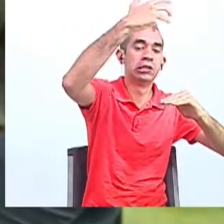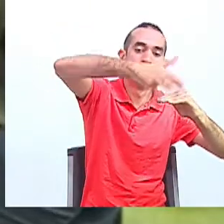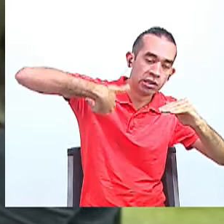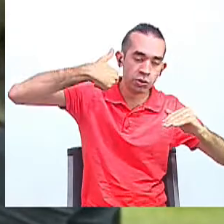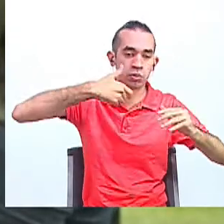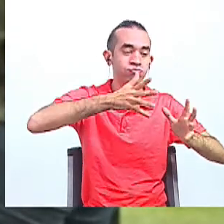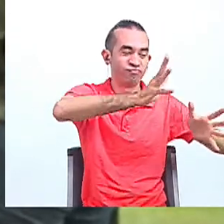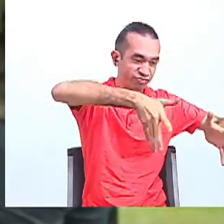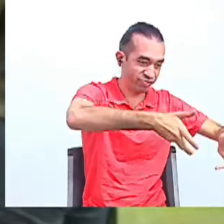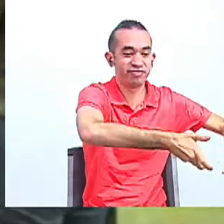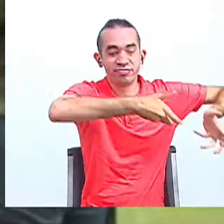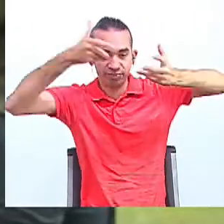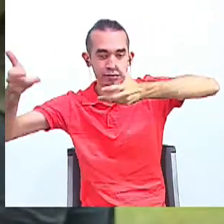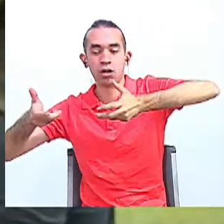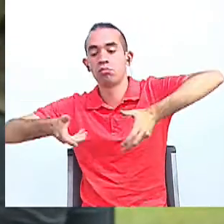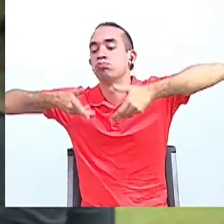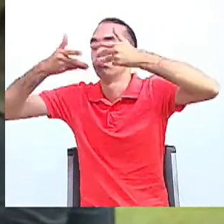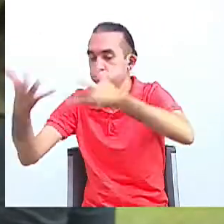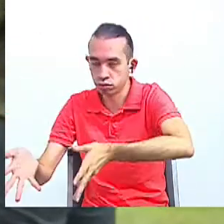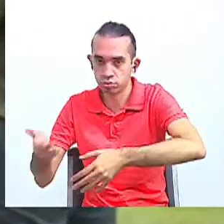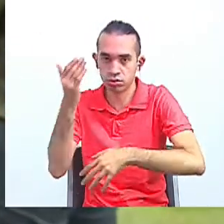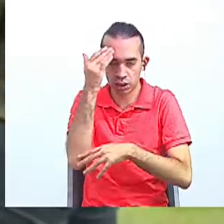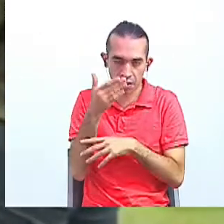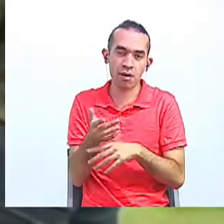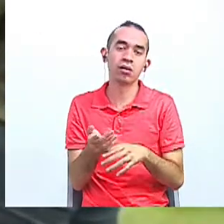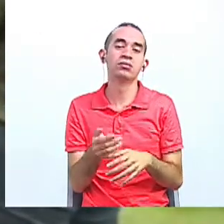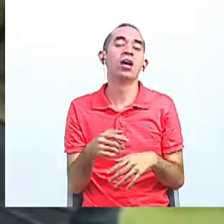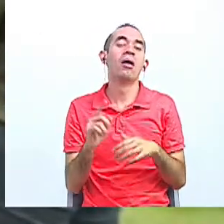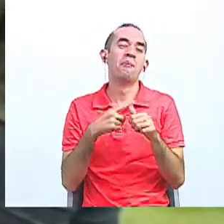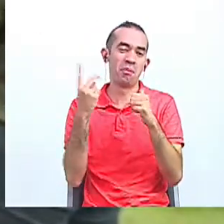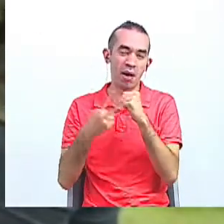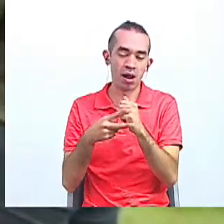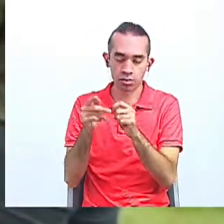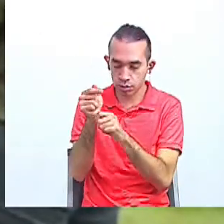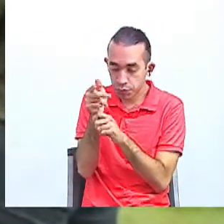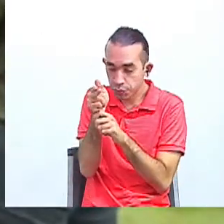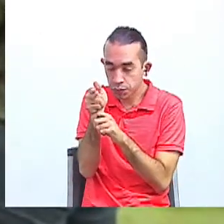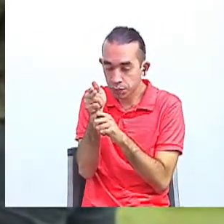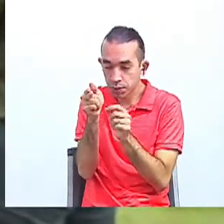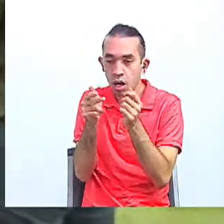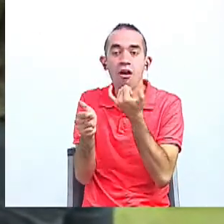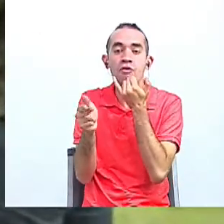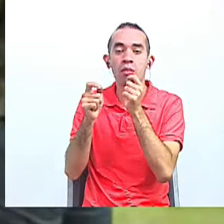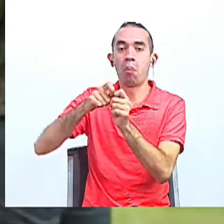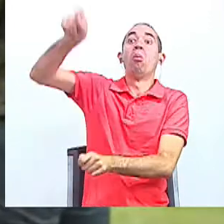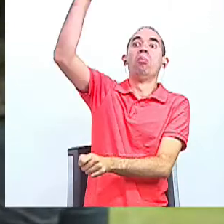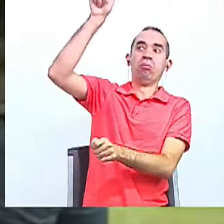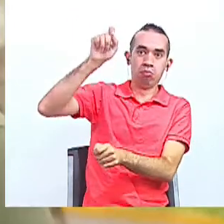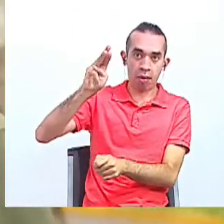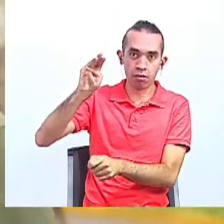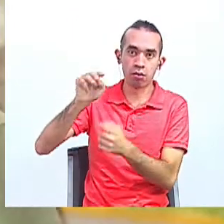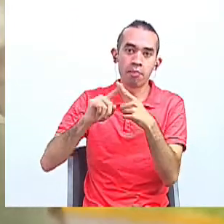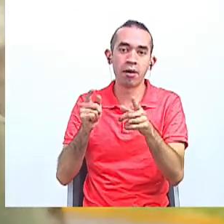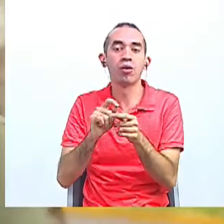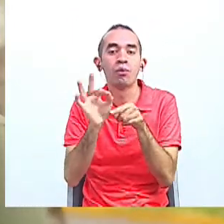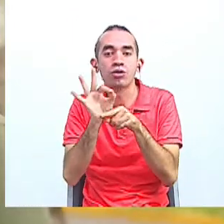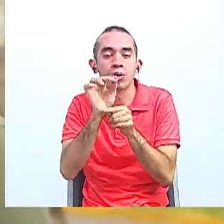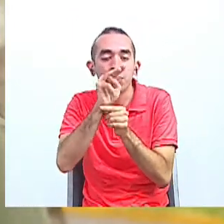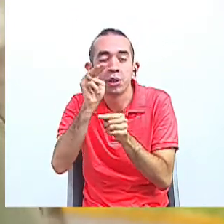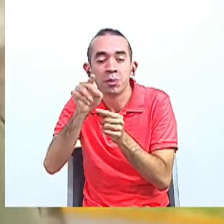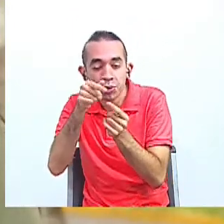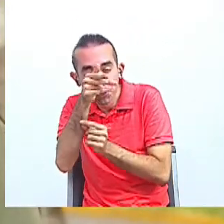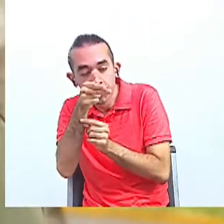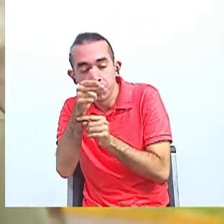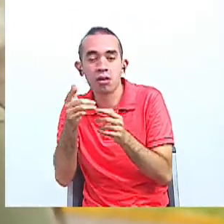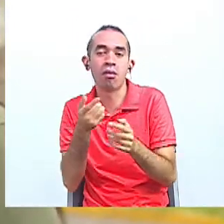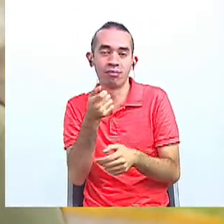rellenos. Es muy común en los primeros años con él, los errores son de 1 metro y, como les digo, la precisión es de milímetros. Es algo ahí chistoso que